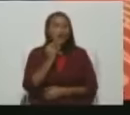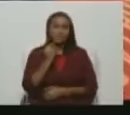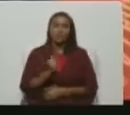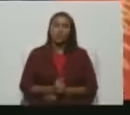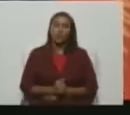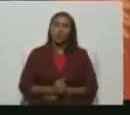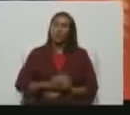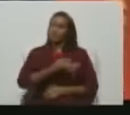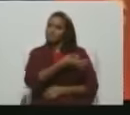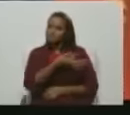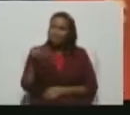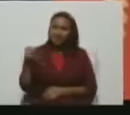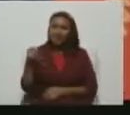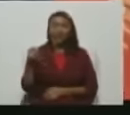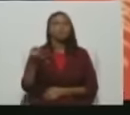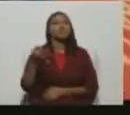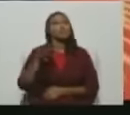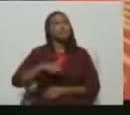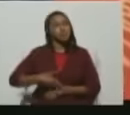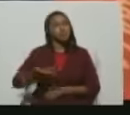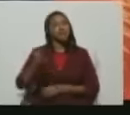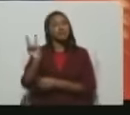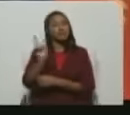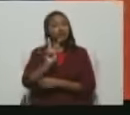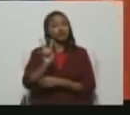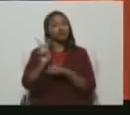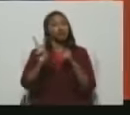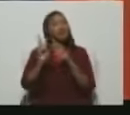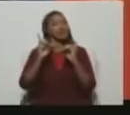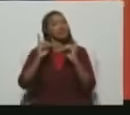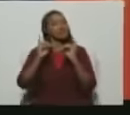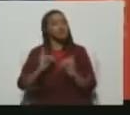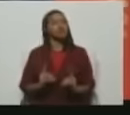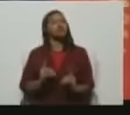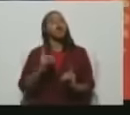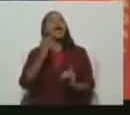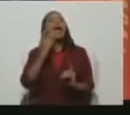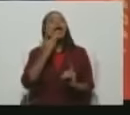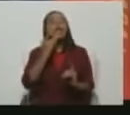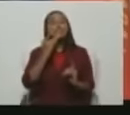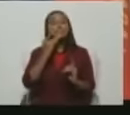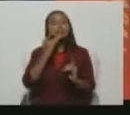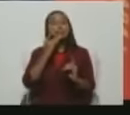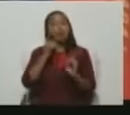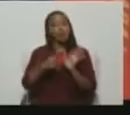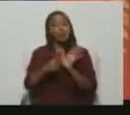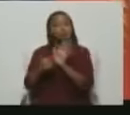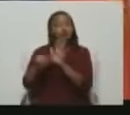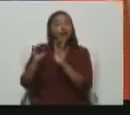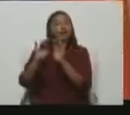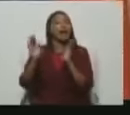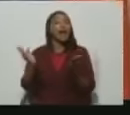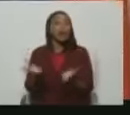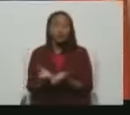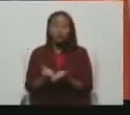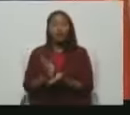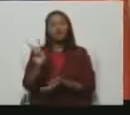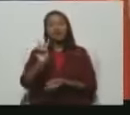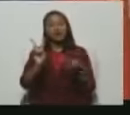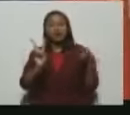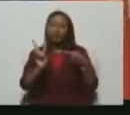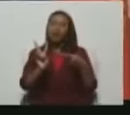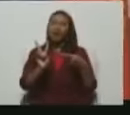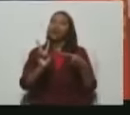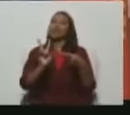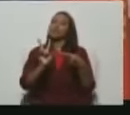lo dije, el digno ejemplo en el mundo de resistencia, de paz, de convivencia,